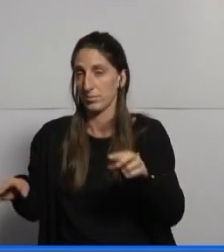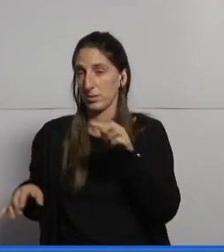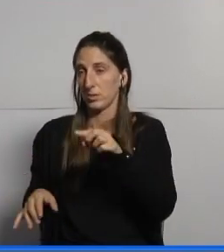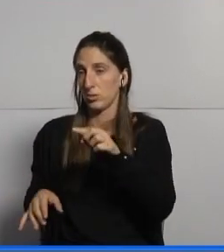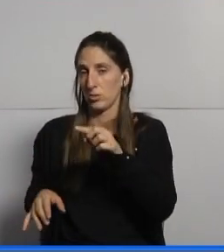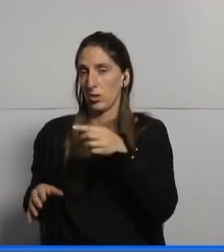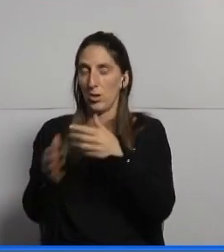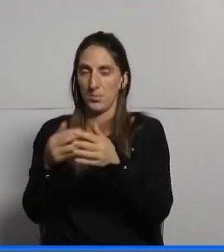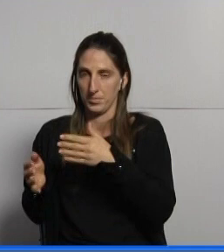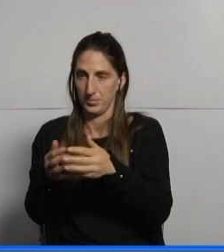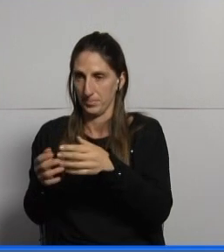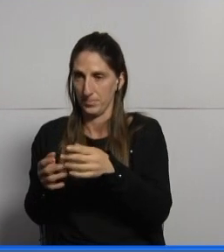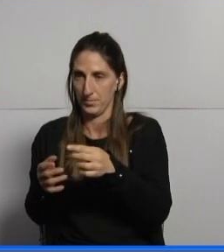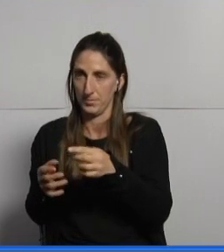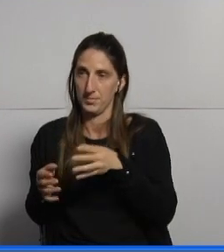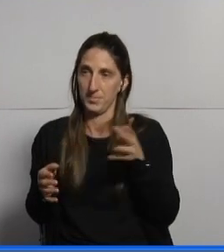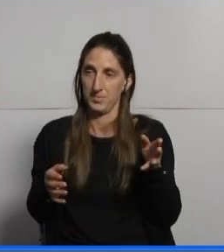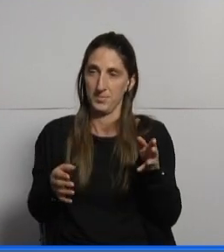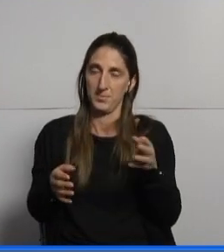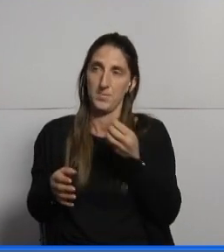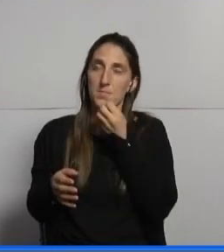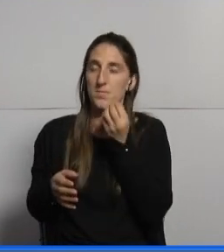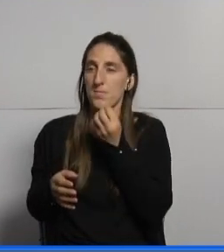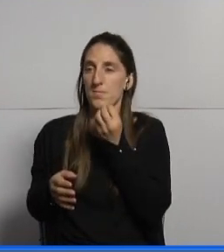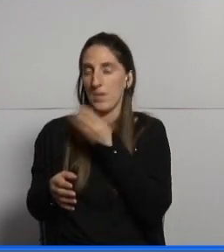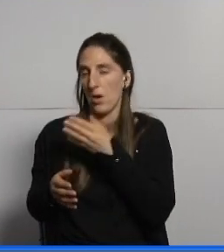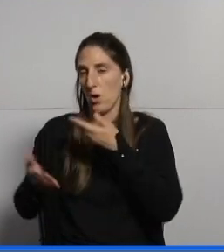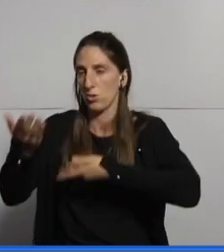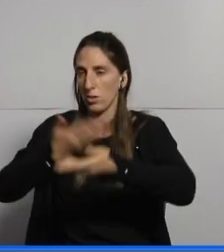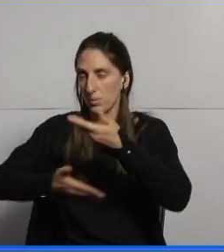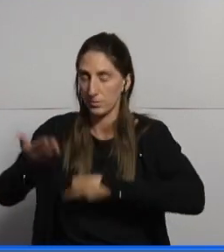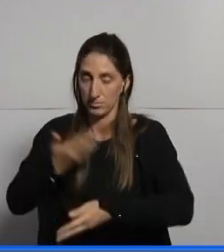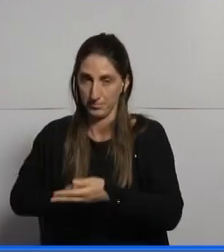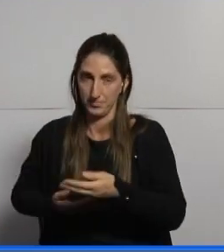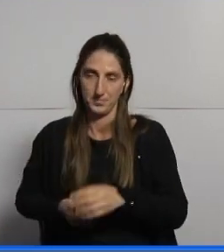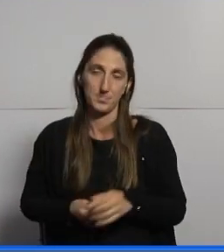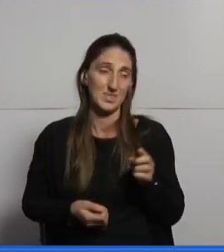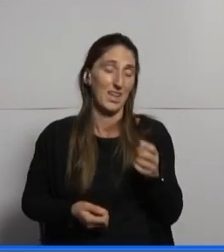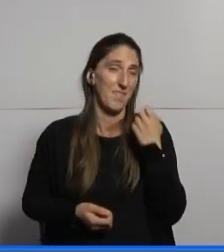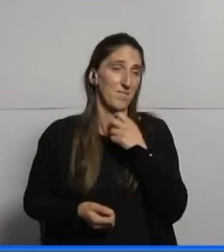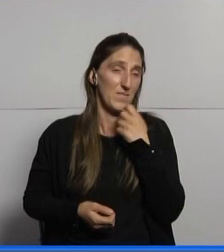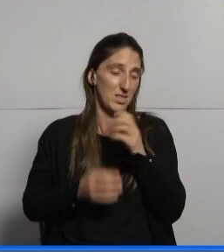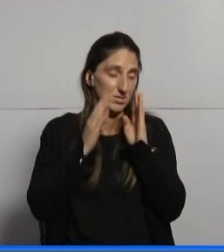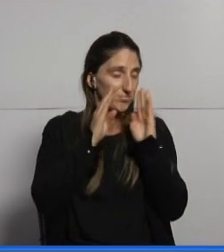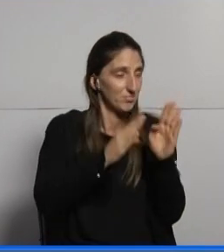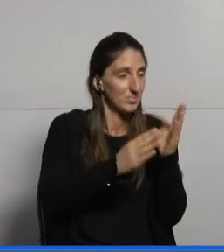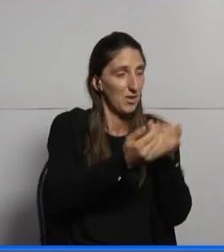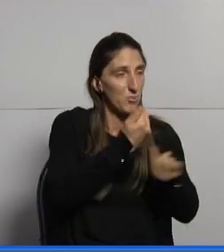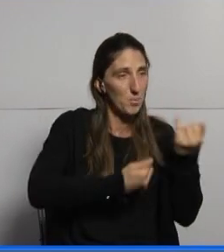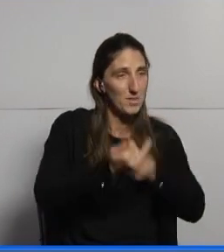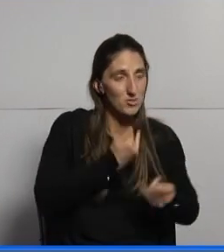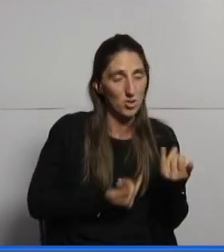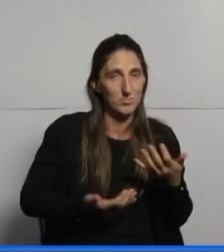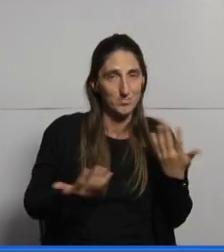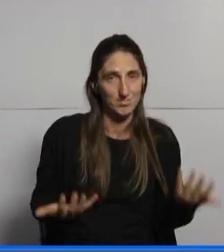En el enfoque de transformación hay un modelo mucho más colaborativo y en el modelo tradicional hay una falta de foco en los datos que se gestionan, ¿sí?